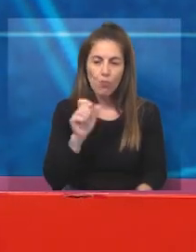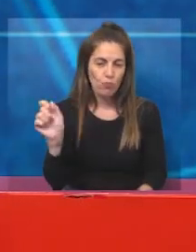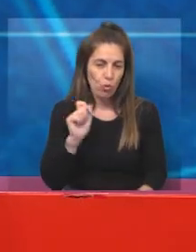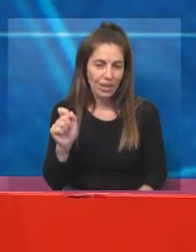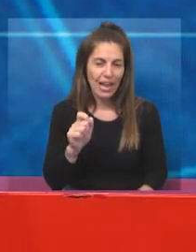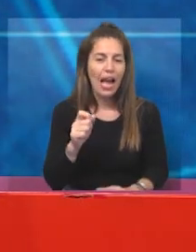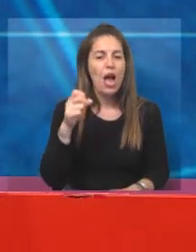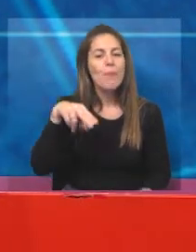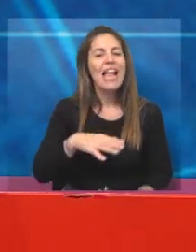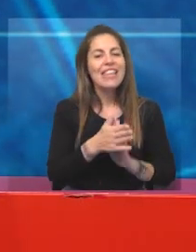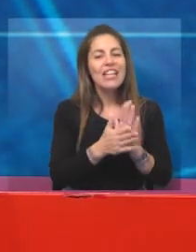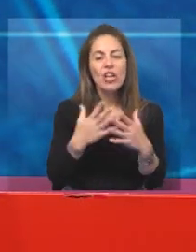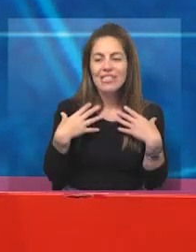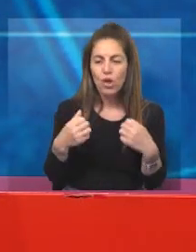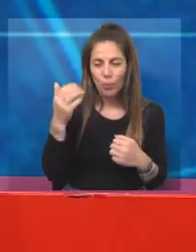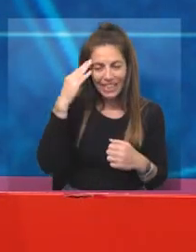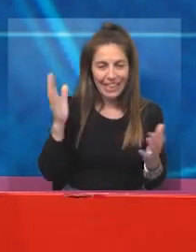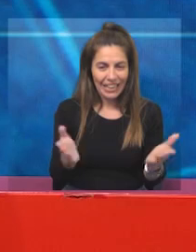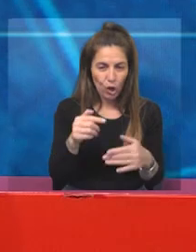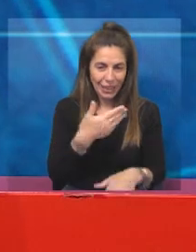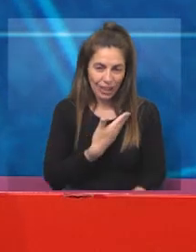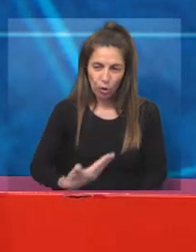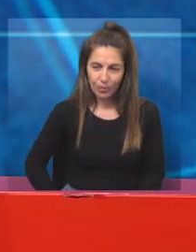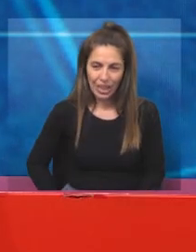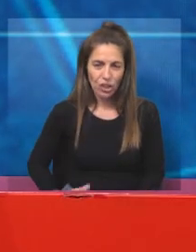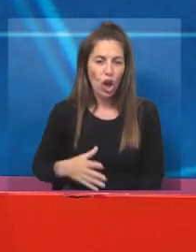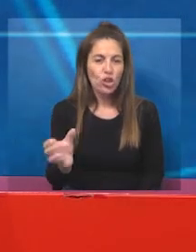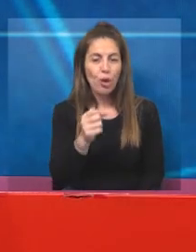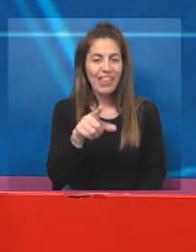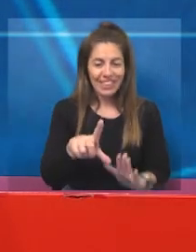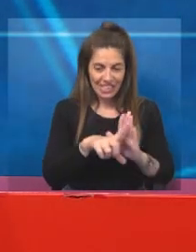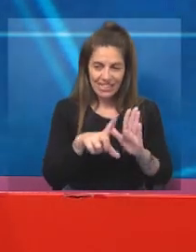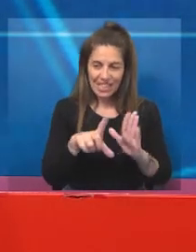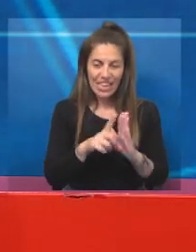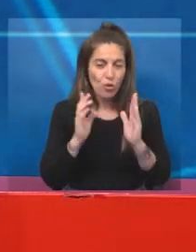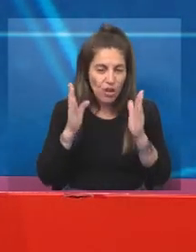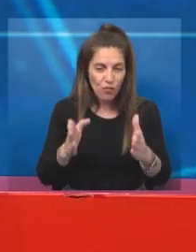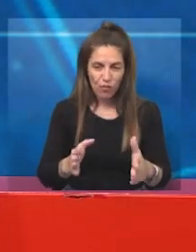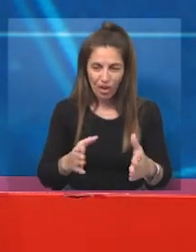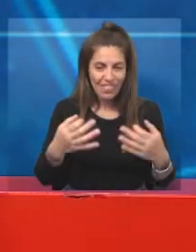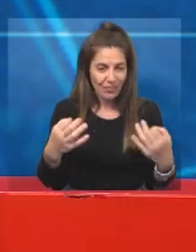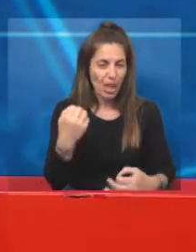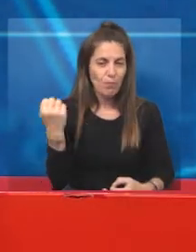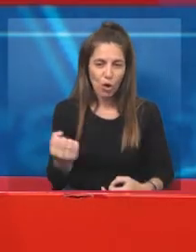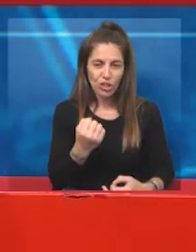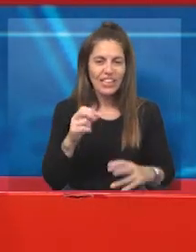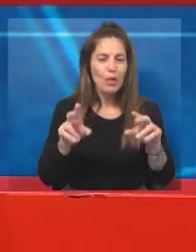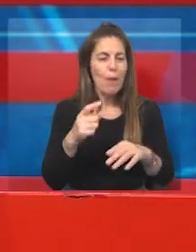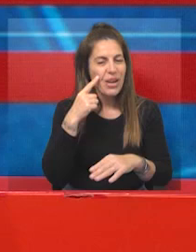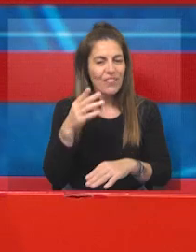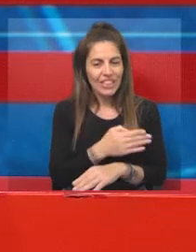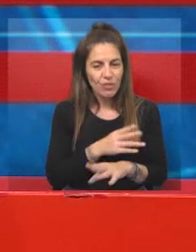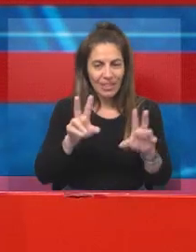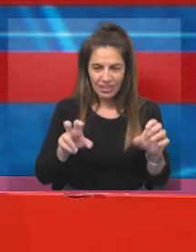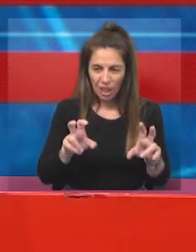Nacional de Salud Mental que generó este gobierno tiene toma mucho de esa ley y tiene un enfoque muy importante en materia preventiva y en